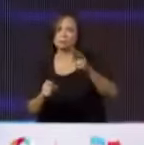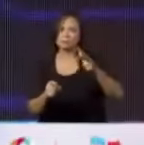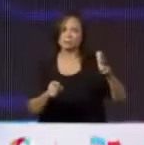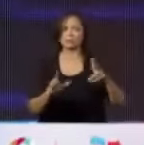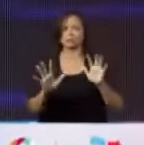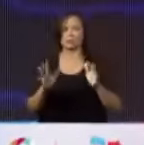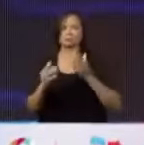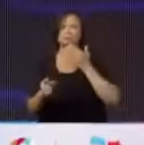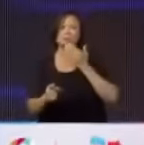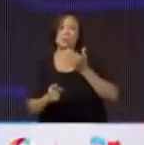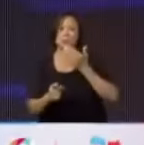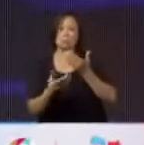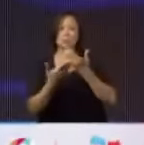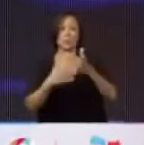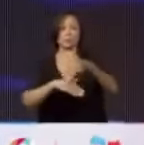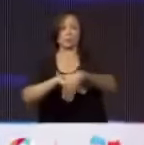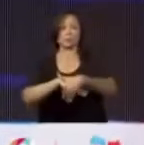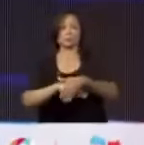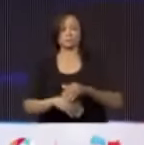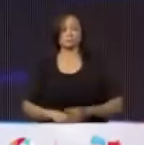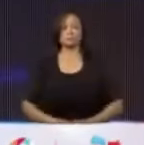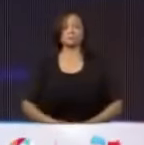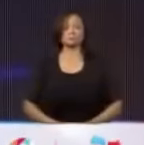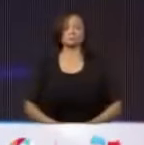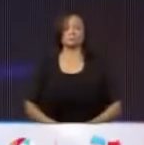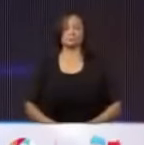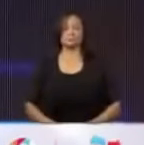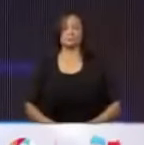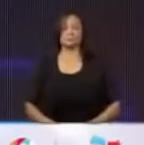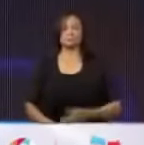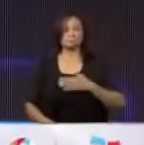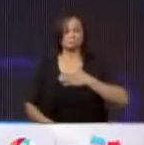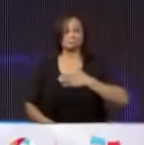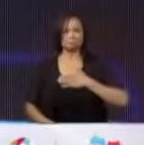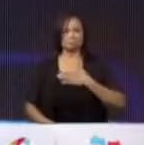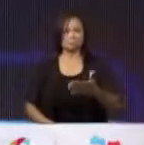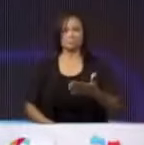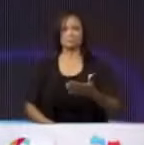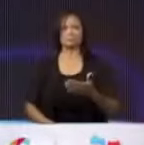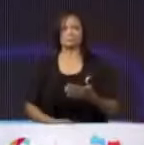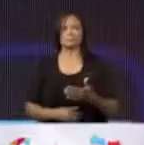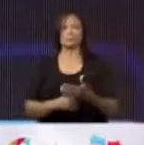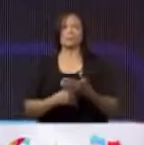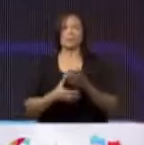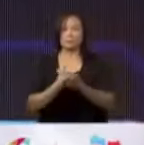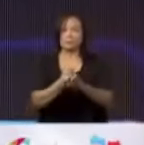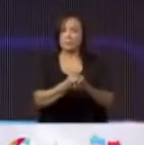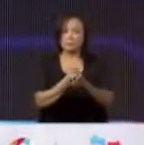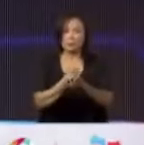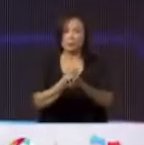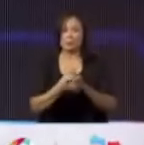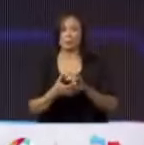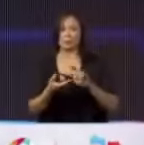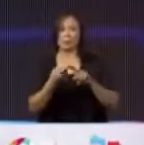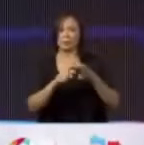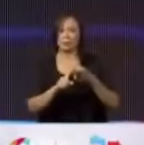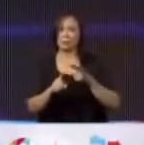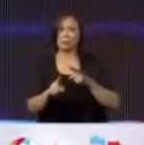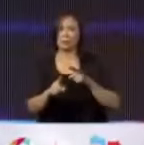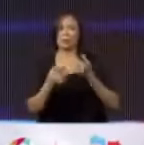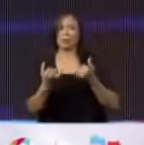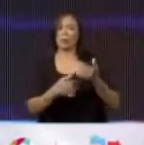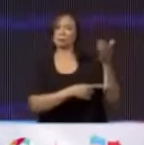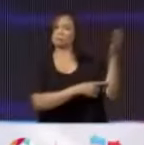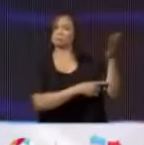gracias. Muy buenas noches. Me permito extender un cálido y afectuoso saludo a mis colegas que